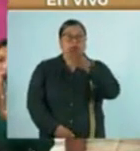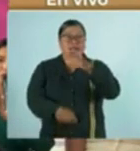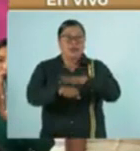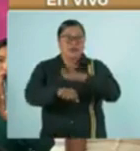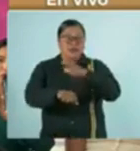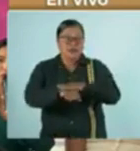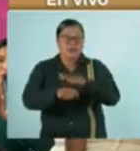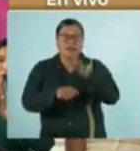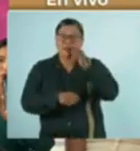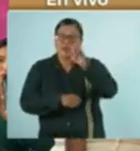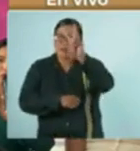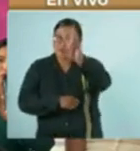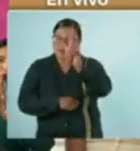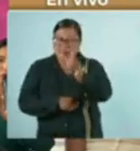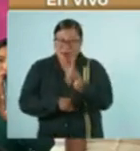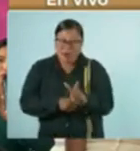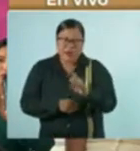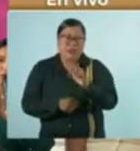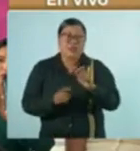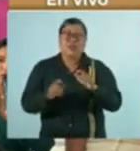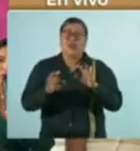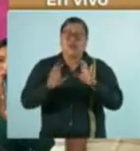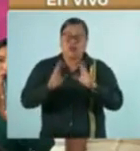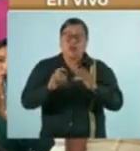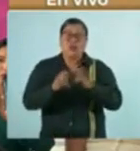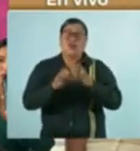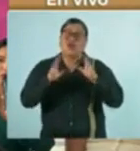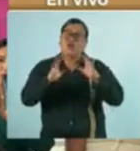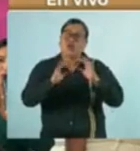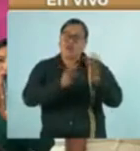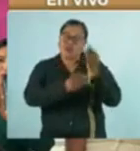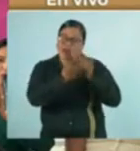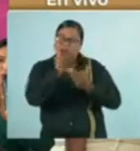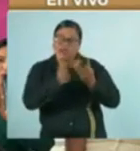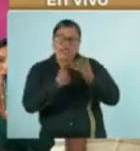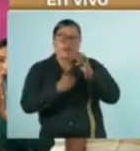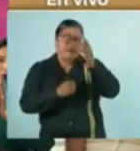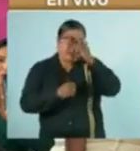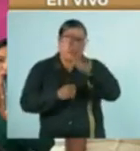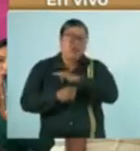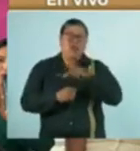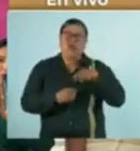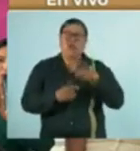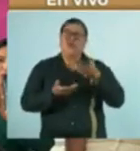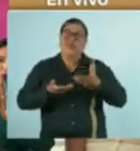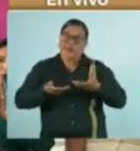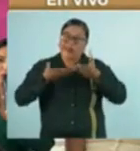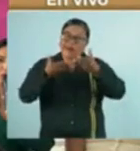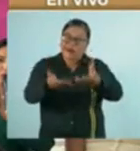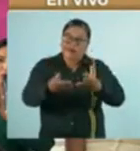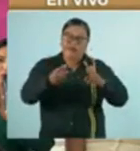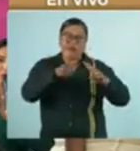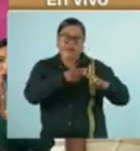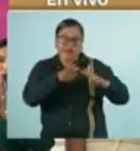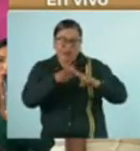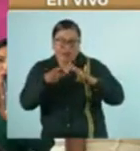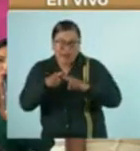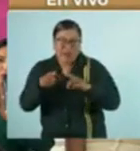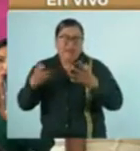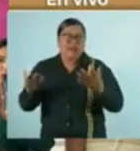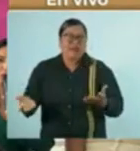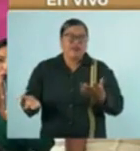que todos los viernes tenemos la Brigada Cuídame con Ternura, en donde salimos al espacio público, a los parques, a